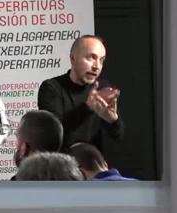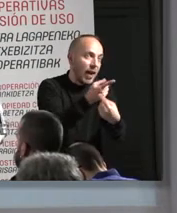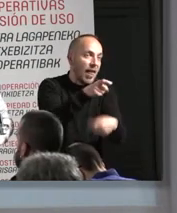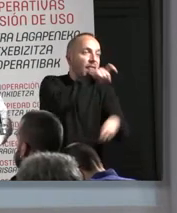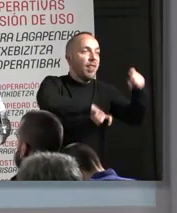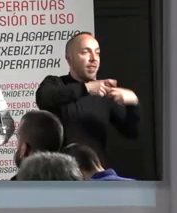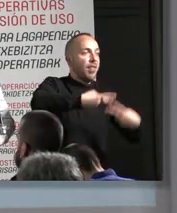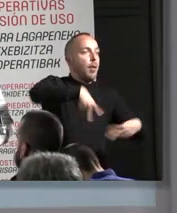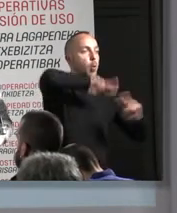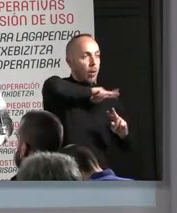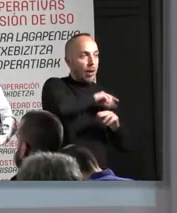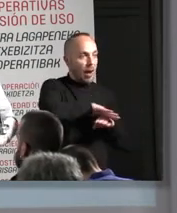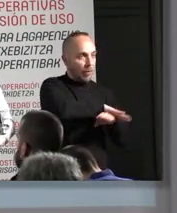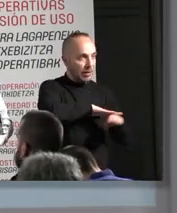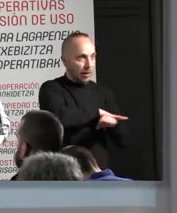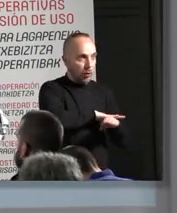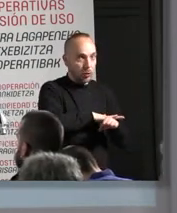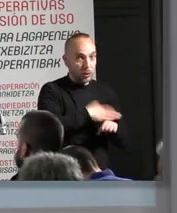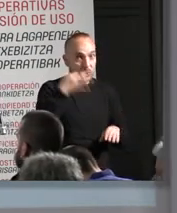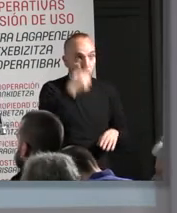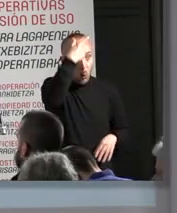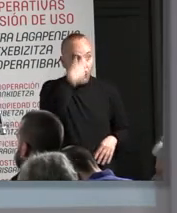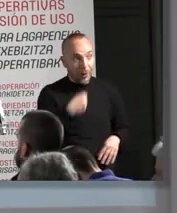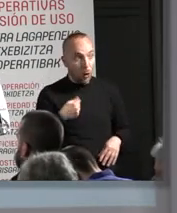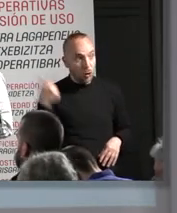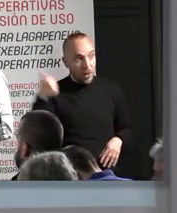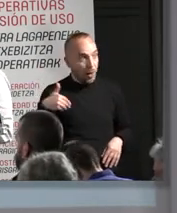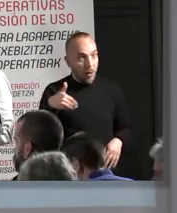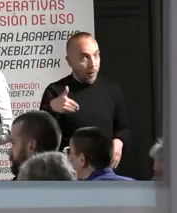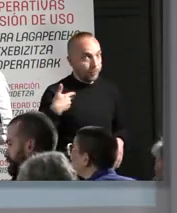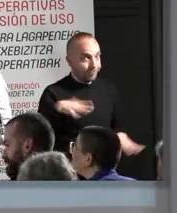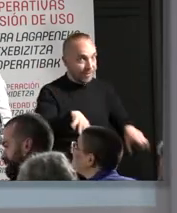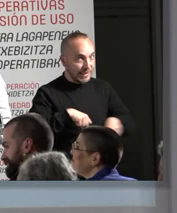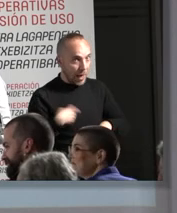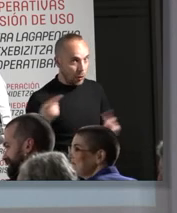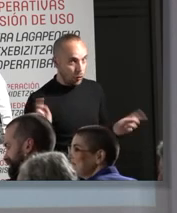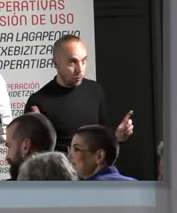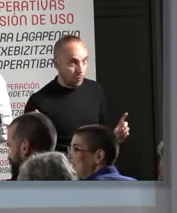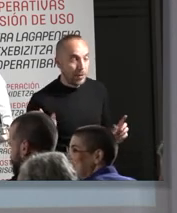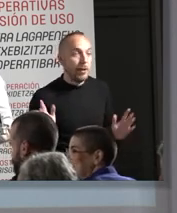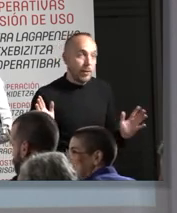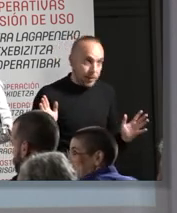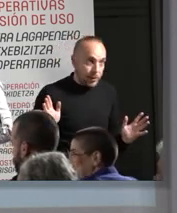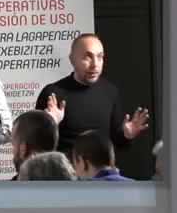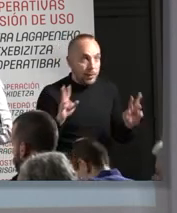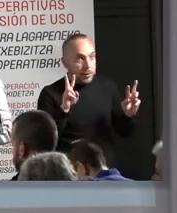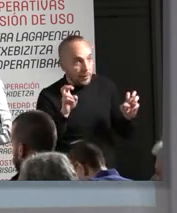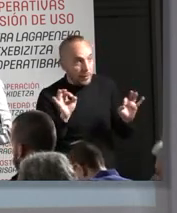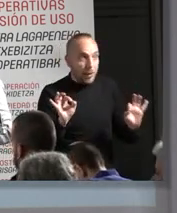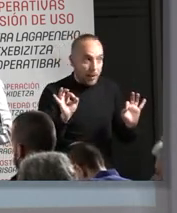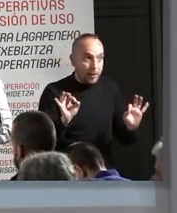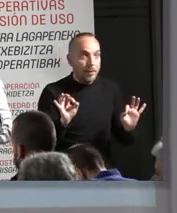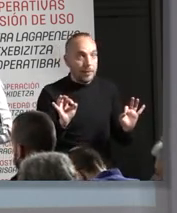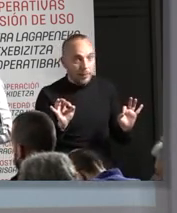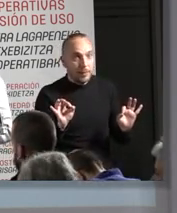no... Seguramente no estará Begoña, ¿no? Con lo cual, bueno, ese es un tema en la vida del derecho de...